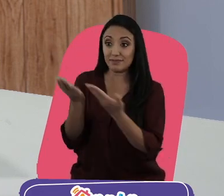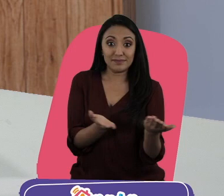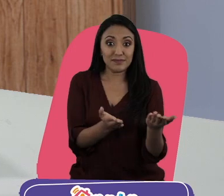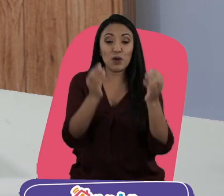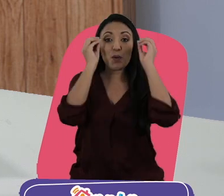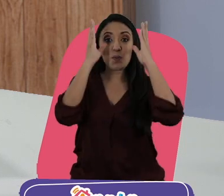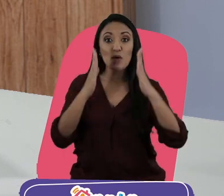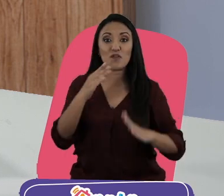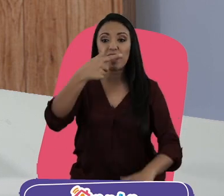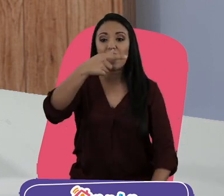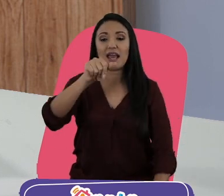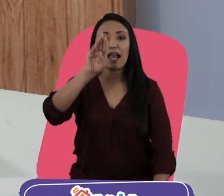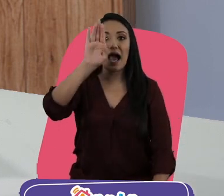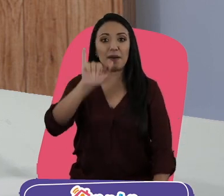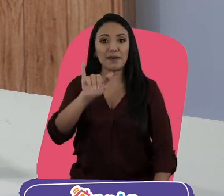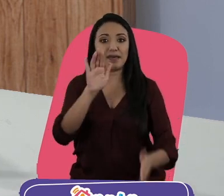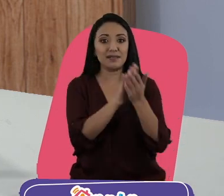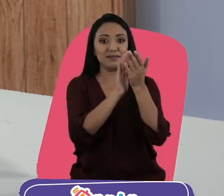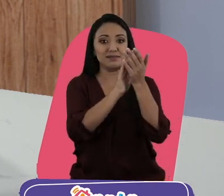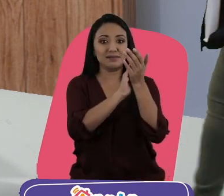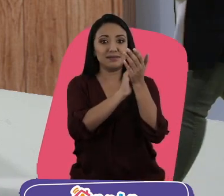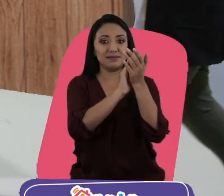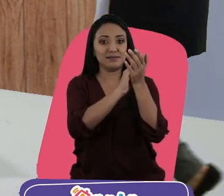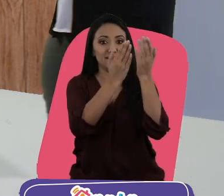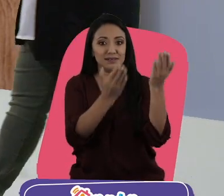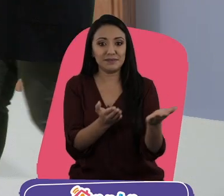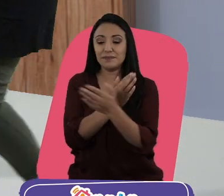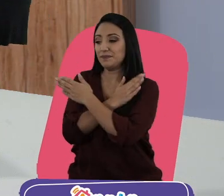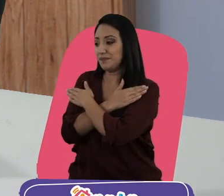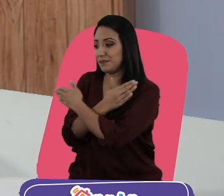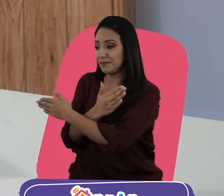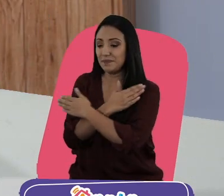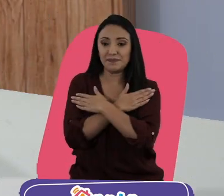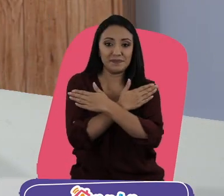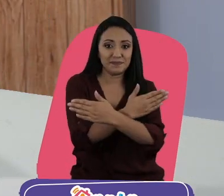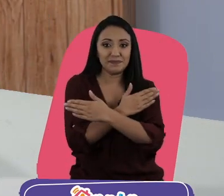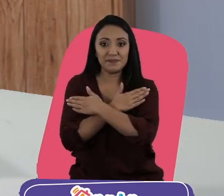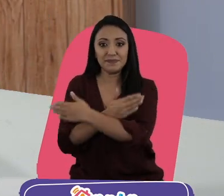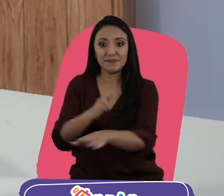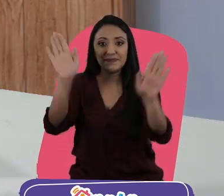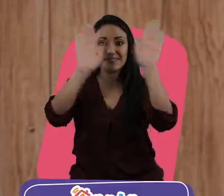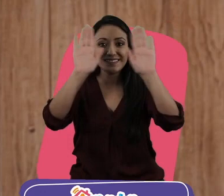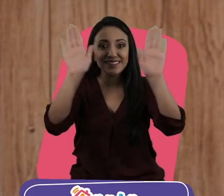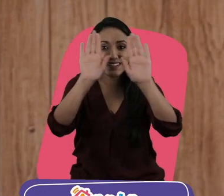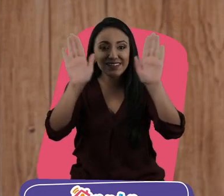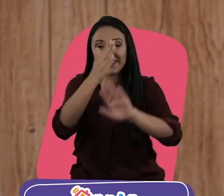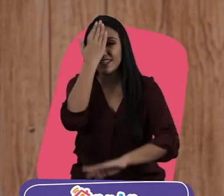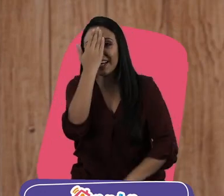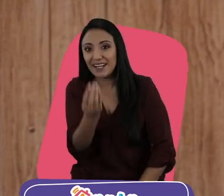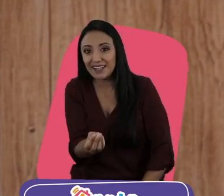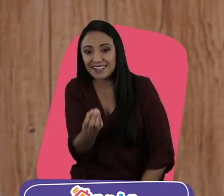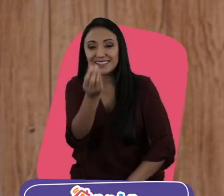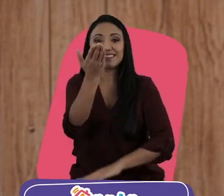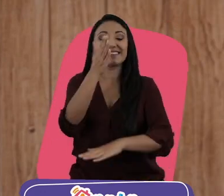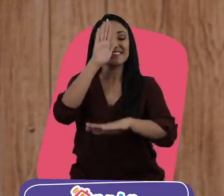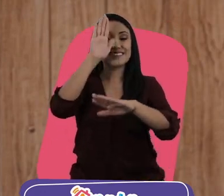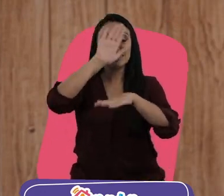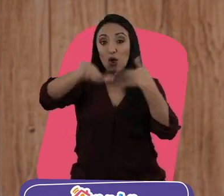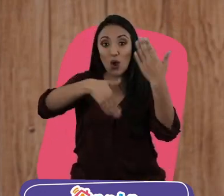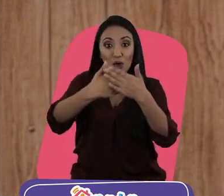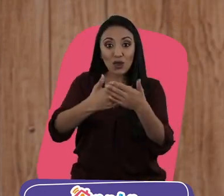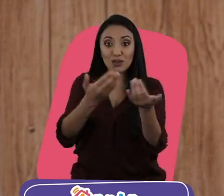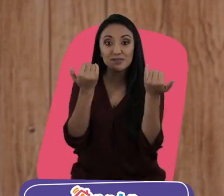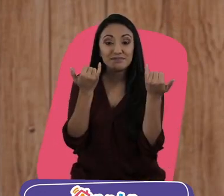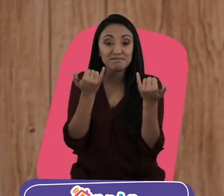Se las quiero presentar. A la profe Gaby, un aplauso, por favor. Hola, Santi. Hola, Gaby, ¿cómo vas? Qué gusto. Hola, chicos y chicas. Estoy